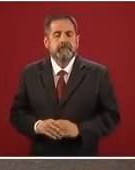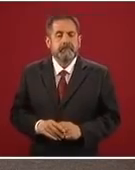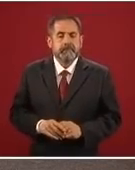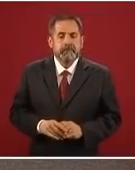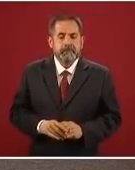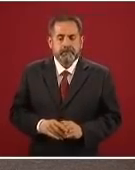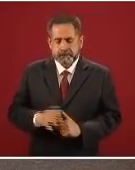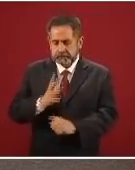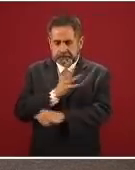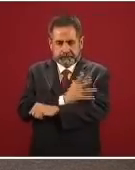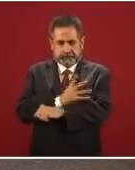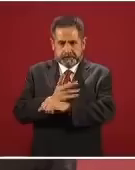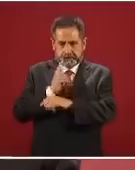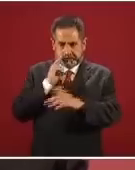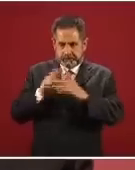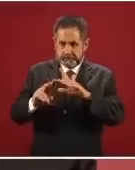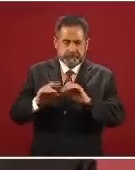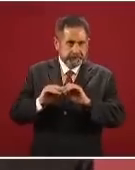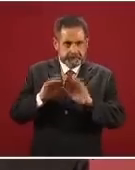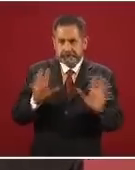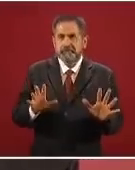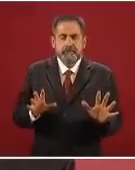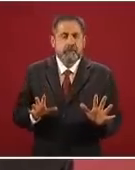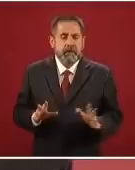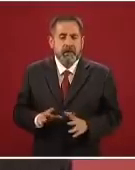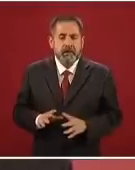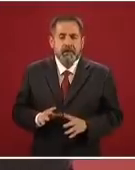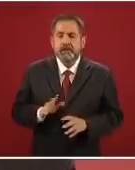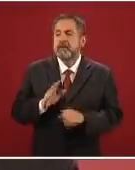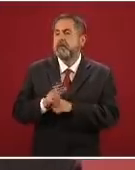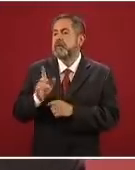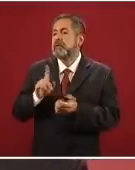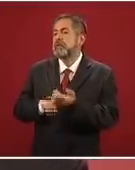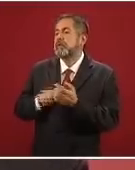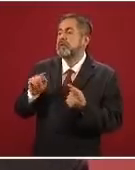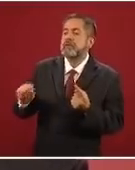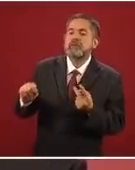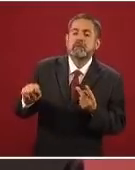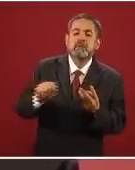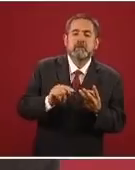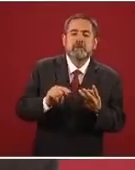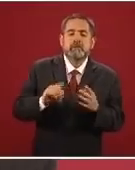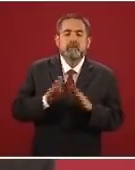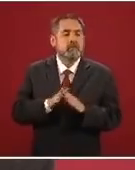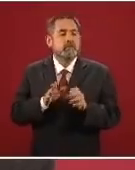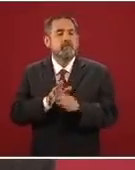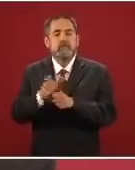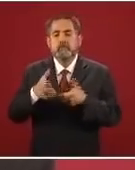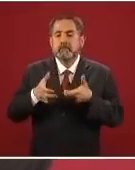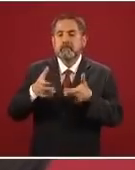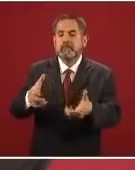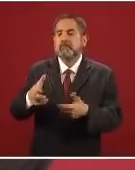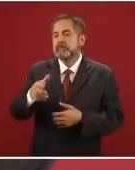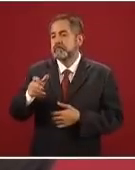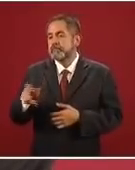Completamente transparente, o sea, qué caminos rurales se construyeron,